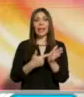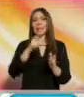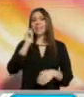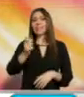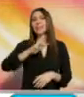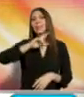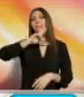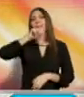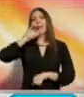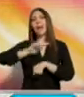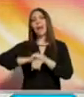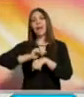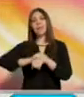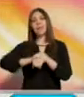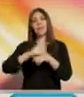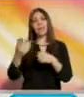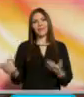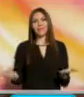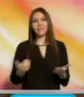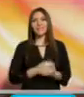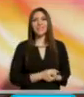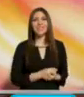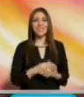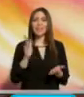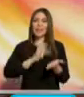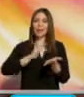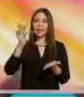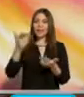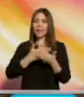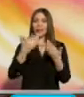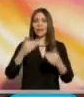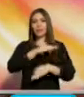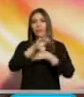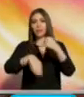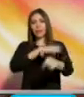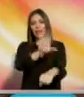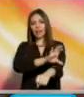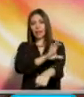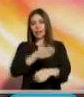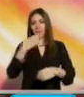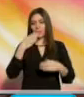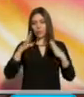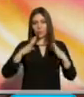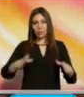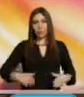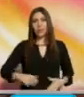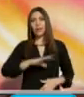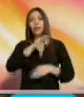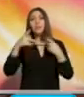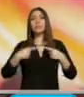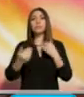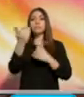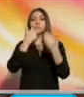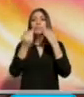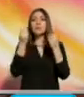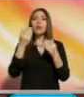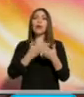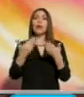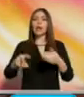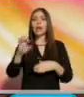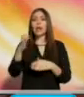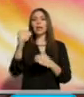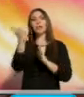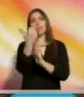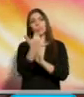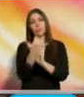amigos. Sí, ¿no? gracias. Con toda la energía este año, uno en diciembre ya comió mucho y en enero generalmente le bajas este ritmo, pero con estas